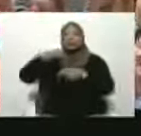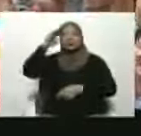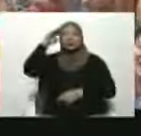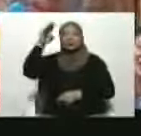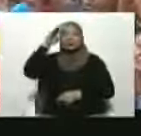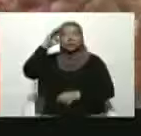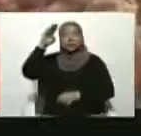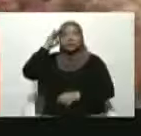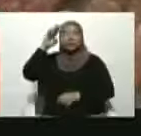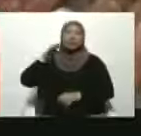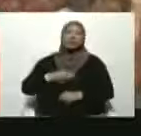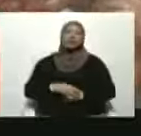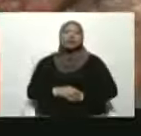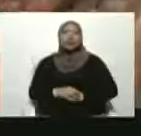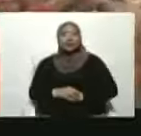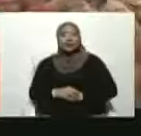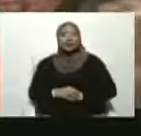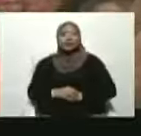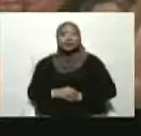solidario